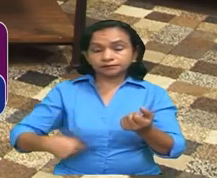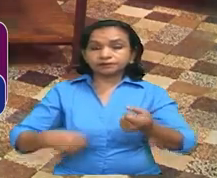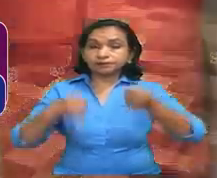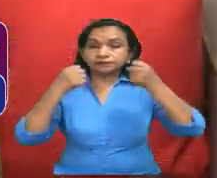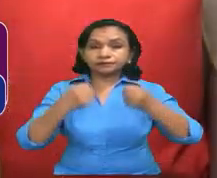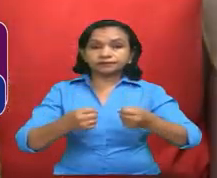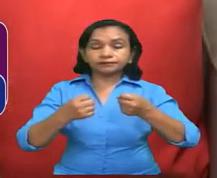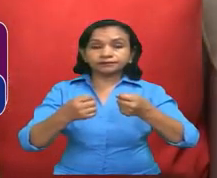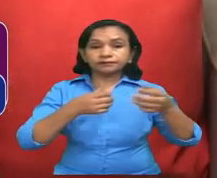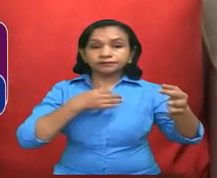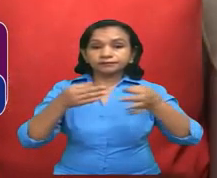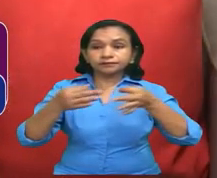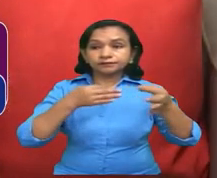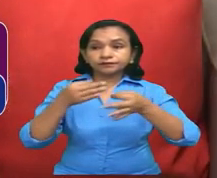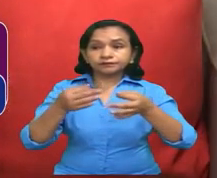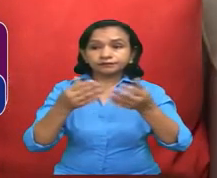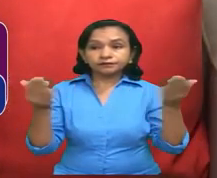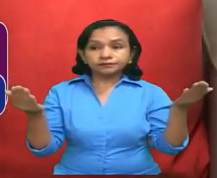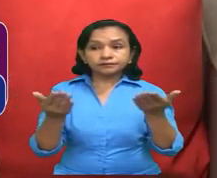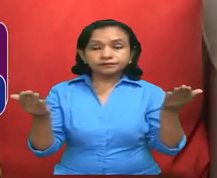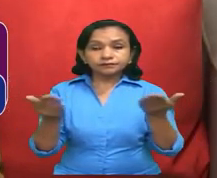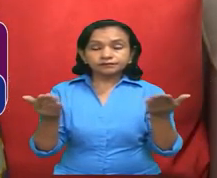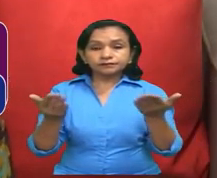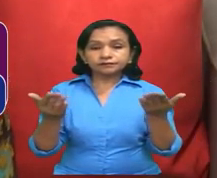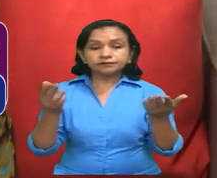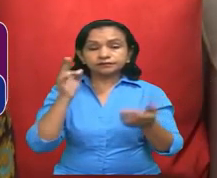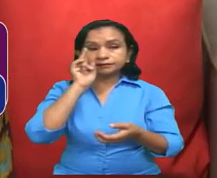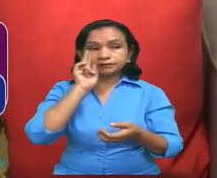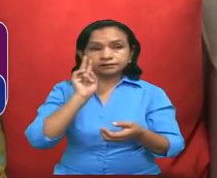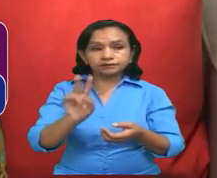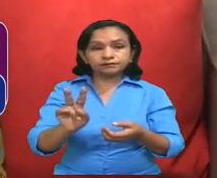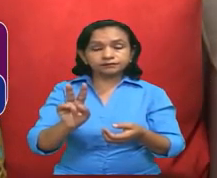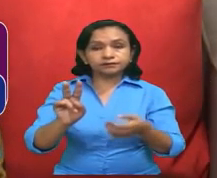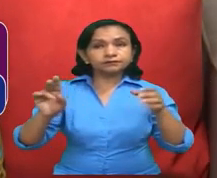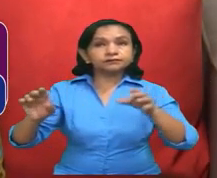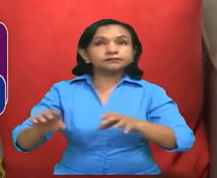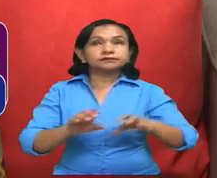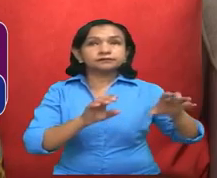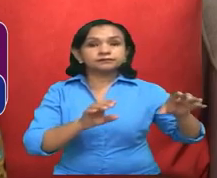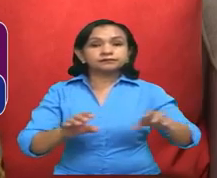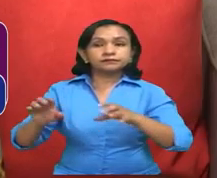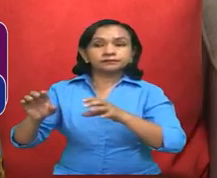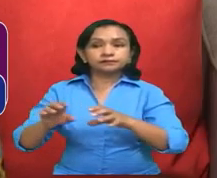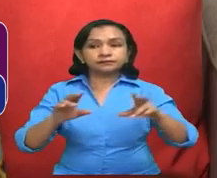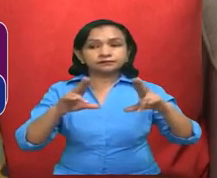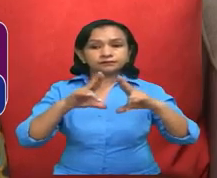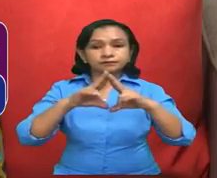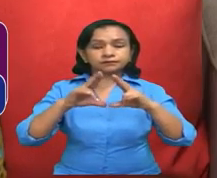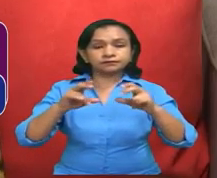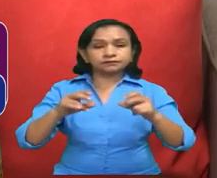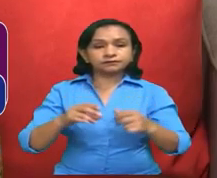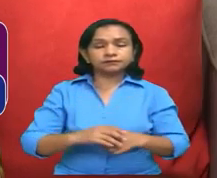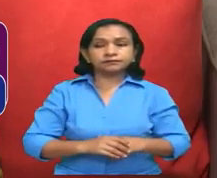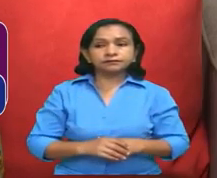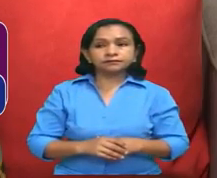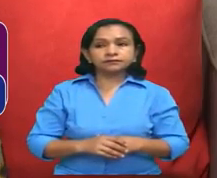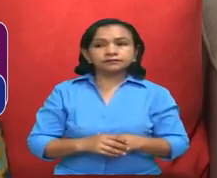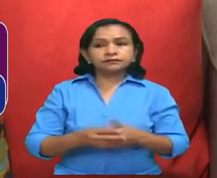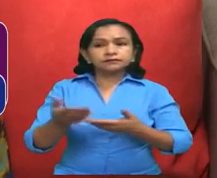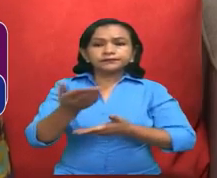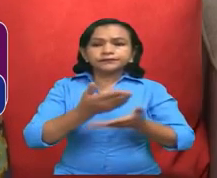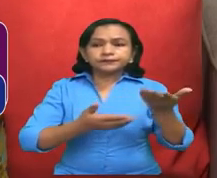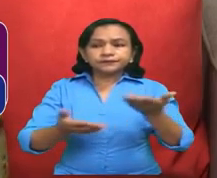y esa solidaridad incondicional que tiene ese país sudamericano con Nicaragua, y además del secretario general de